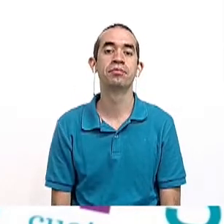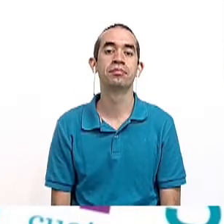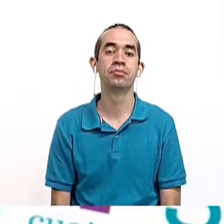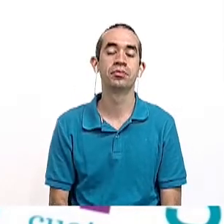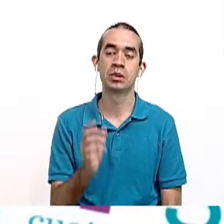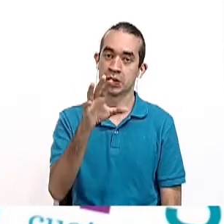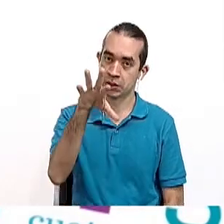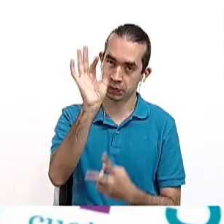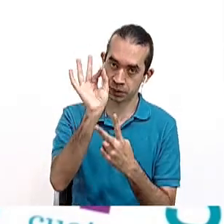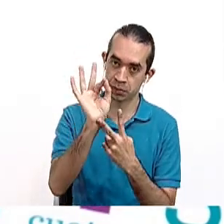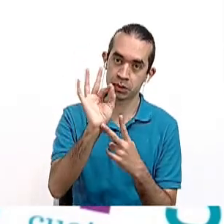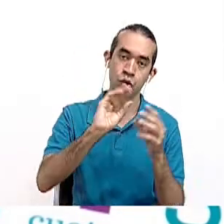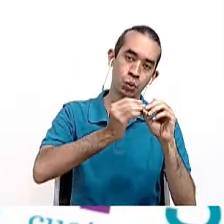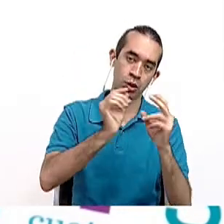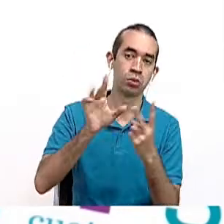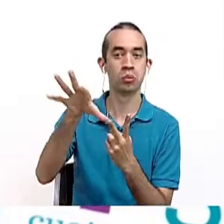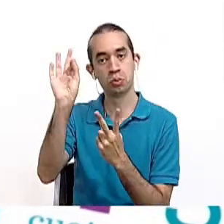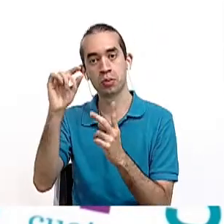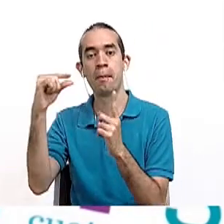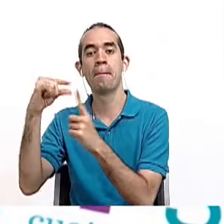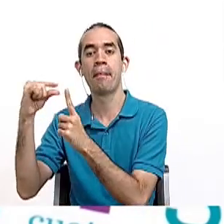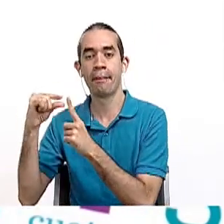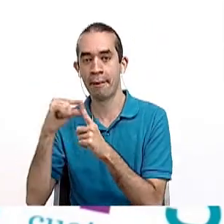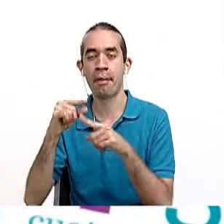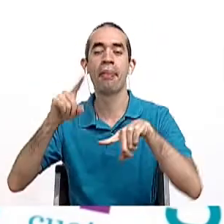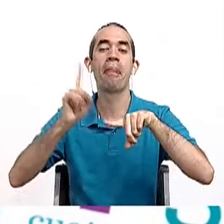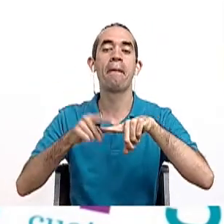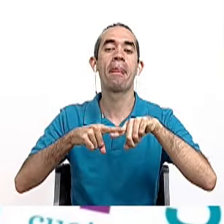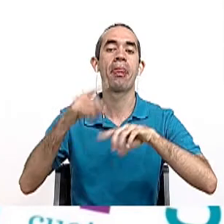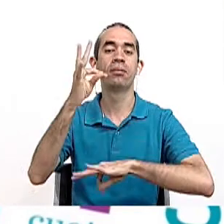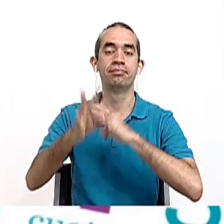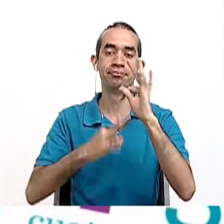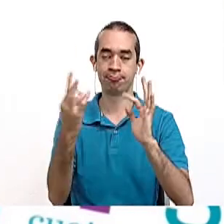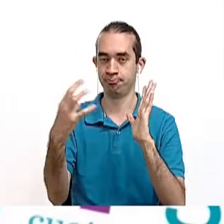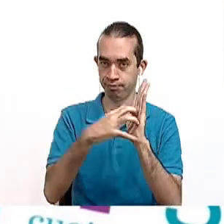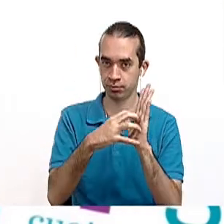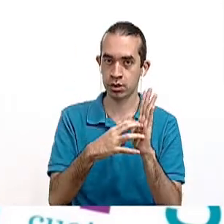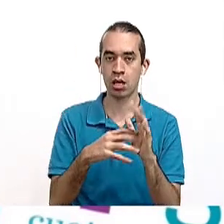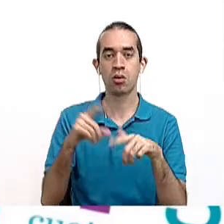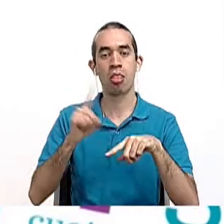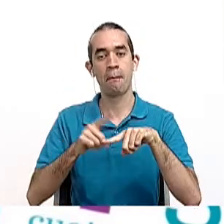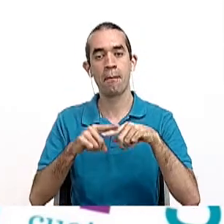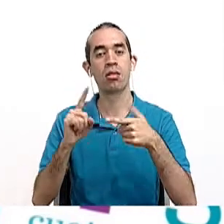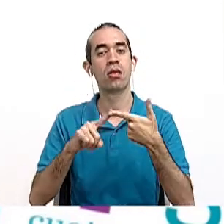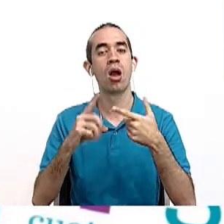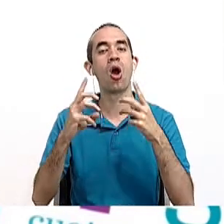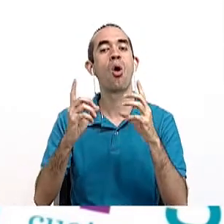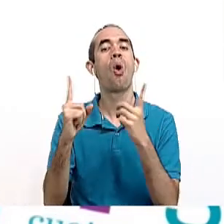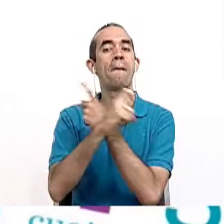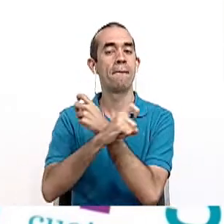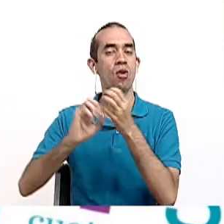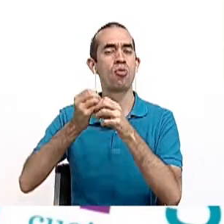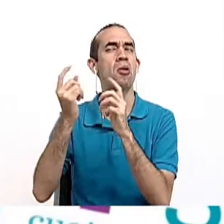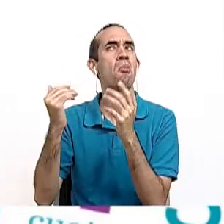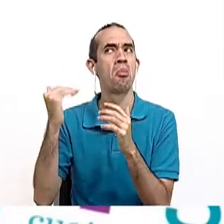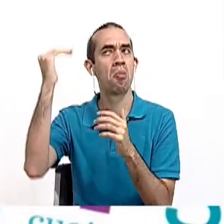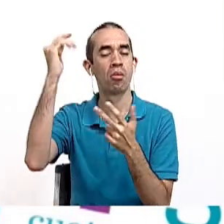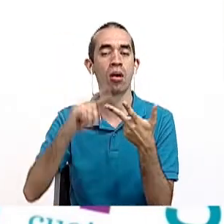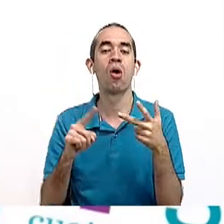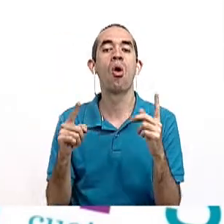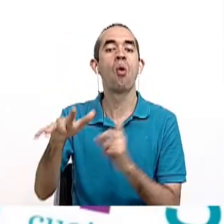palabras va a depender del tipo de texto, de la complejidad del número y del contexto de